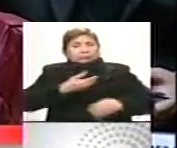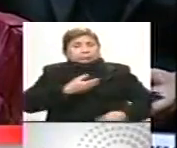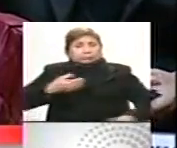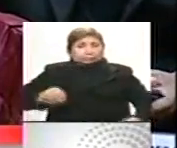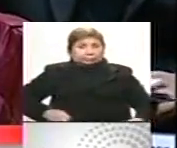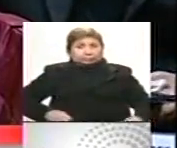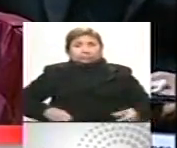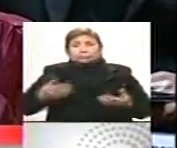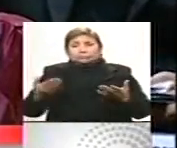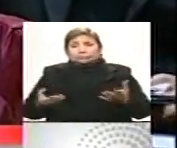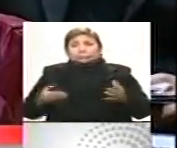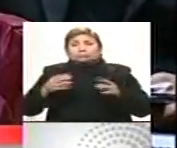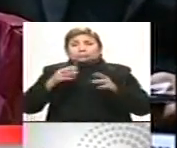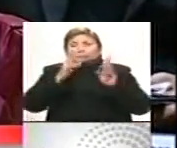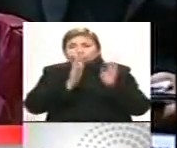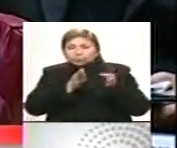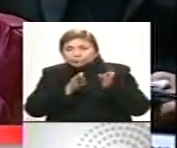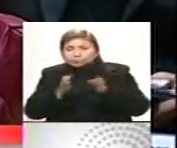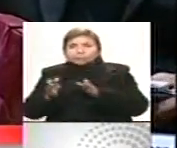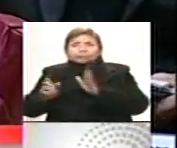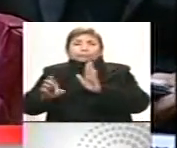orden constitucional,